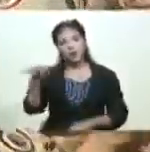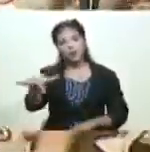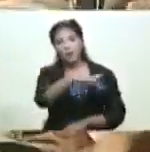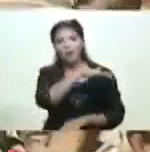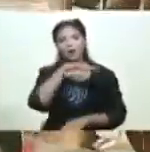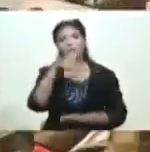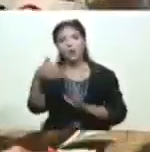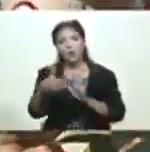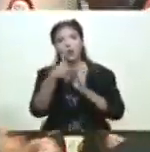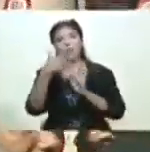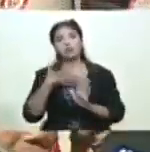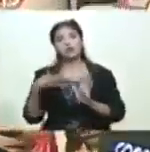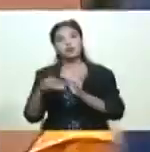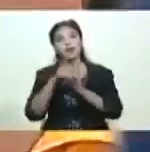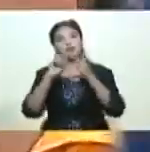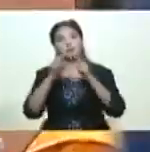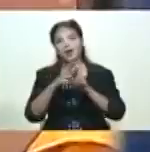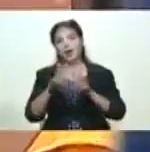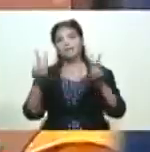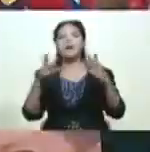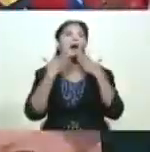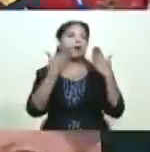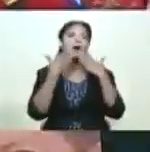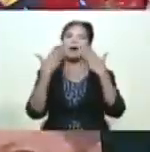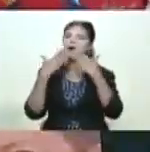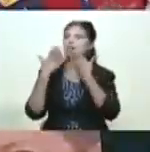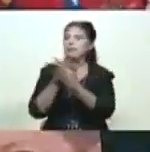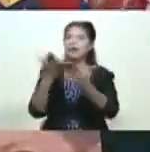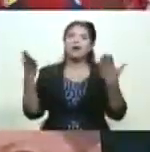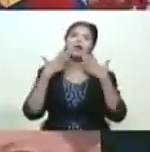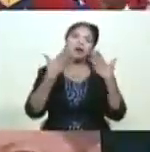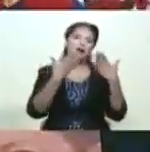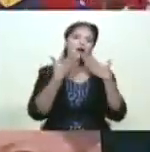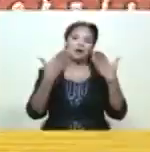y contra nuestro derecho a la paz. Gracias, mundo.